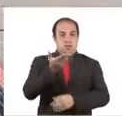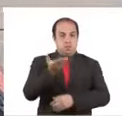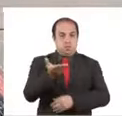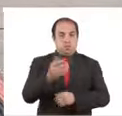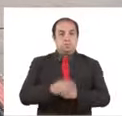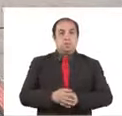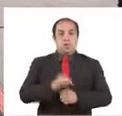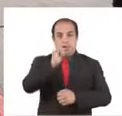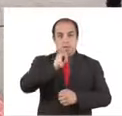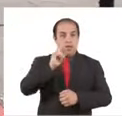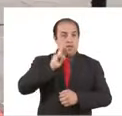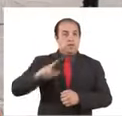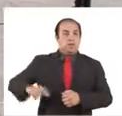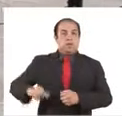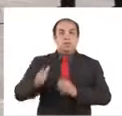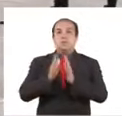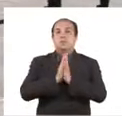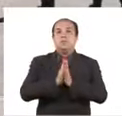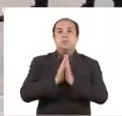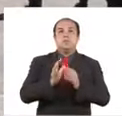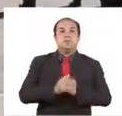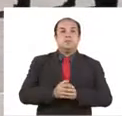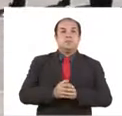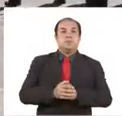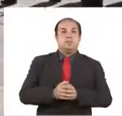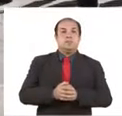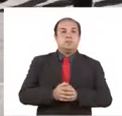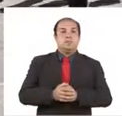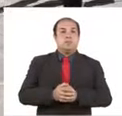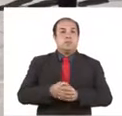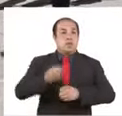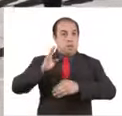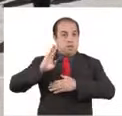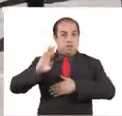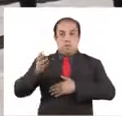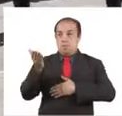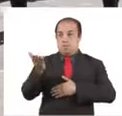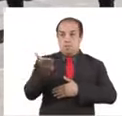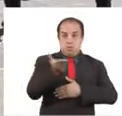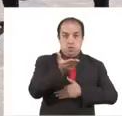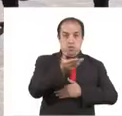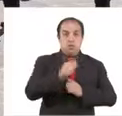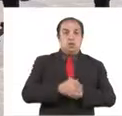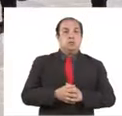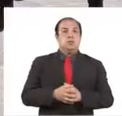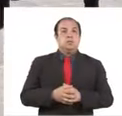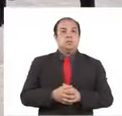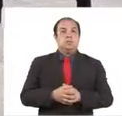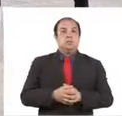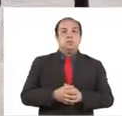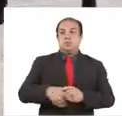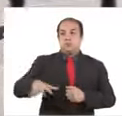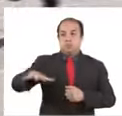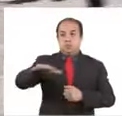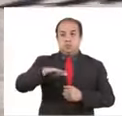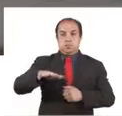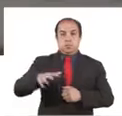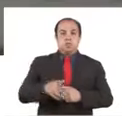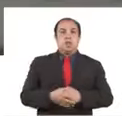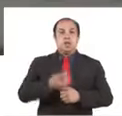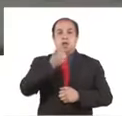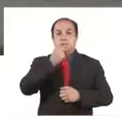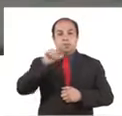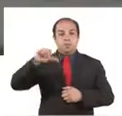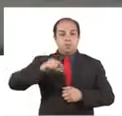Solicitamos a la jefa de gobierno, sea tan amable, de llevar a cabo la jura de bandera y toma de protesta al personal que hoy se gradúa,